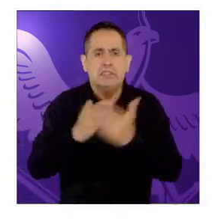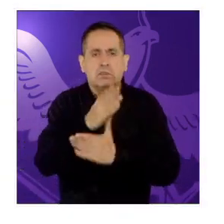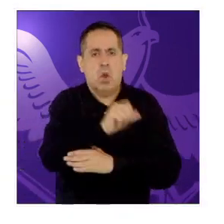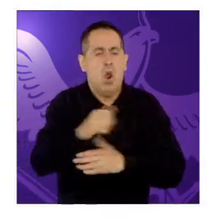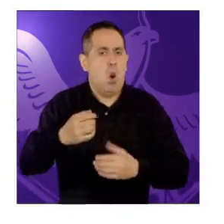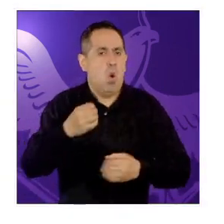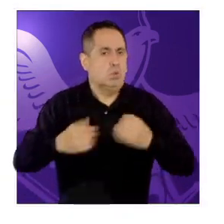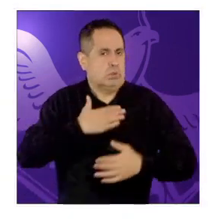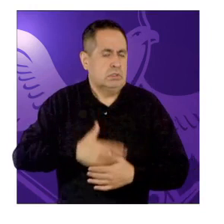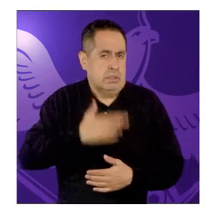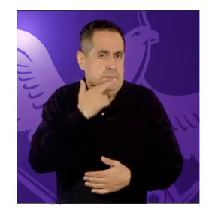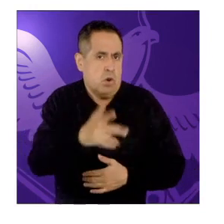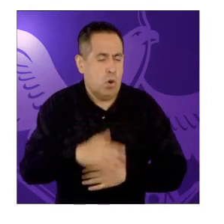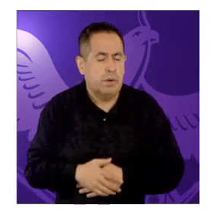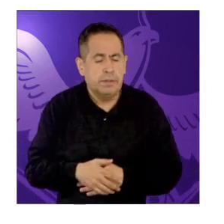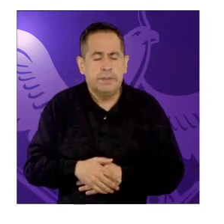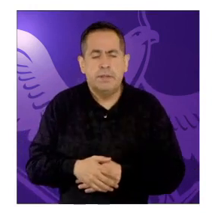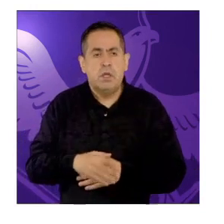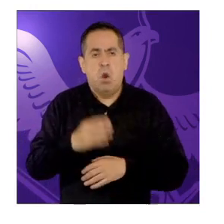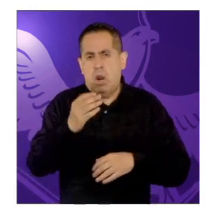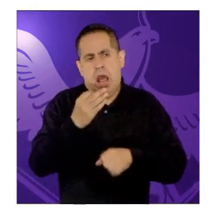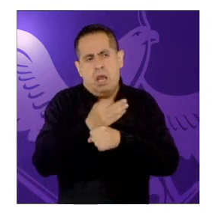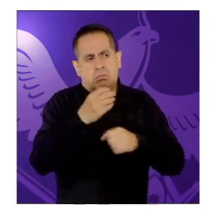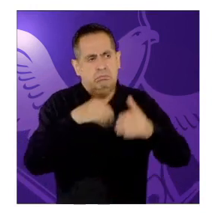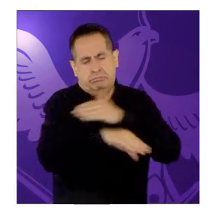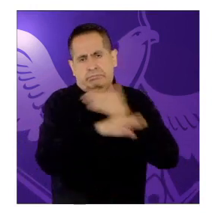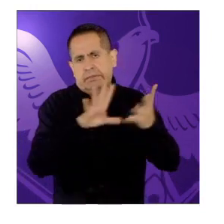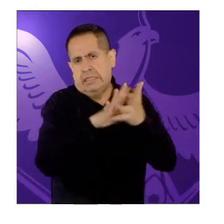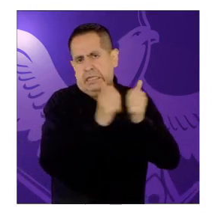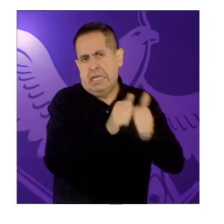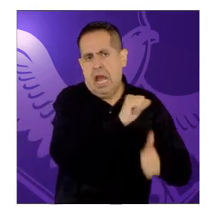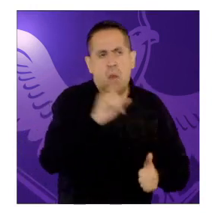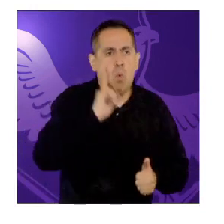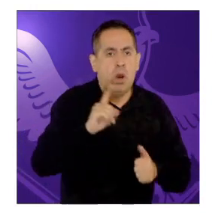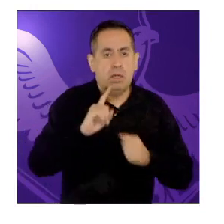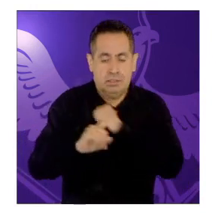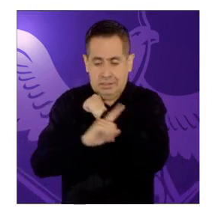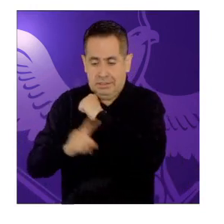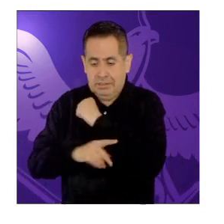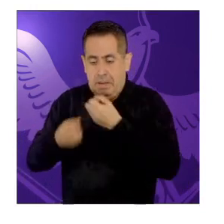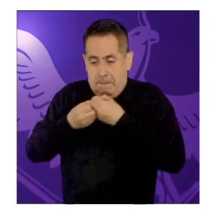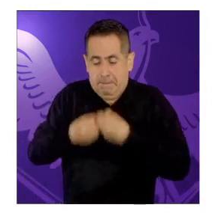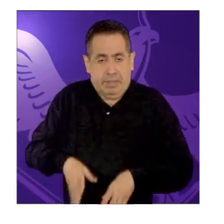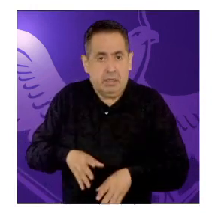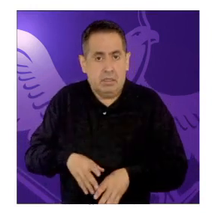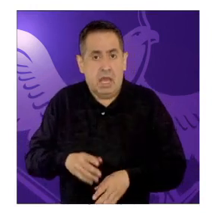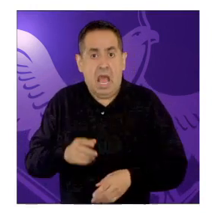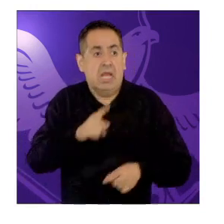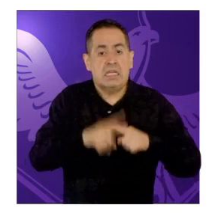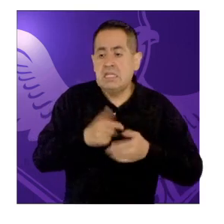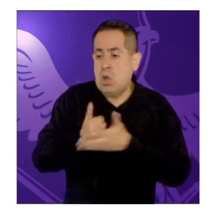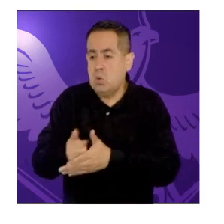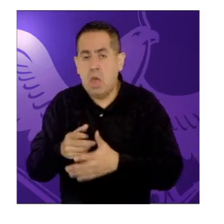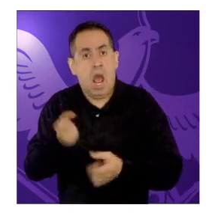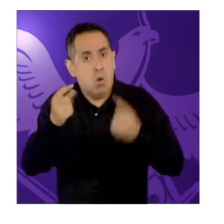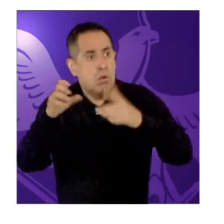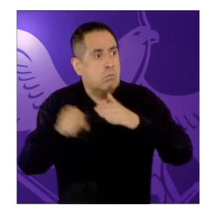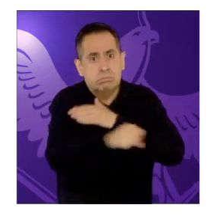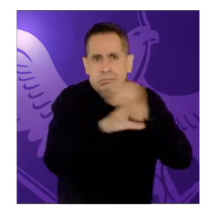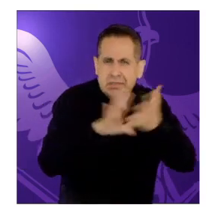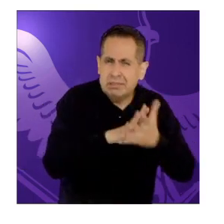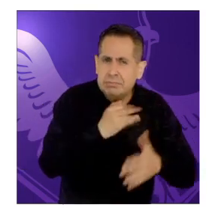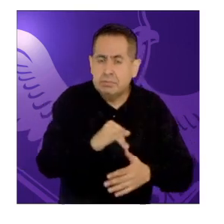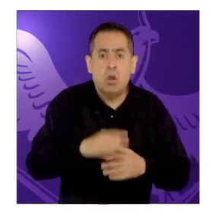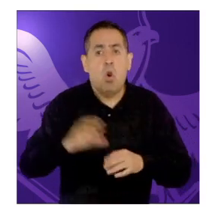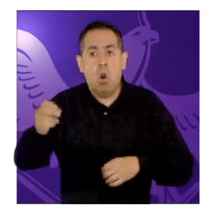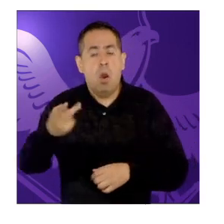en el acceso a la justicia en nuestro país, que por décadas ha permitido el encarcelamiento de las mujeres por abortar y las personas que las auxilian, a las